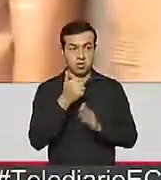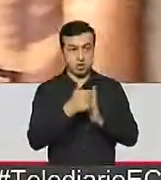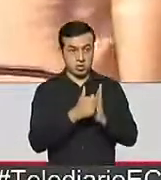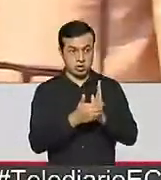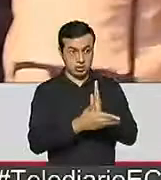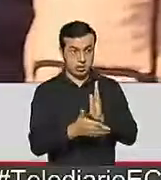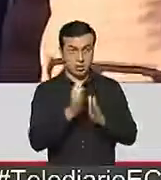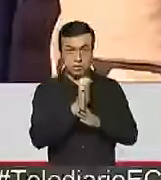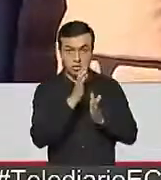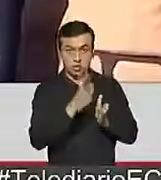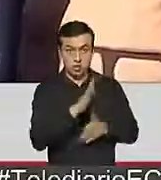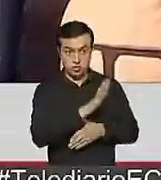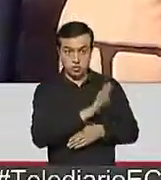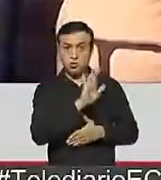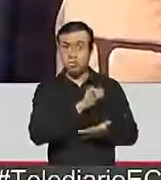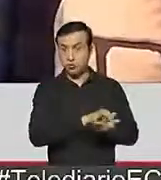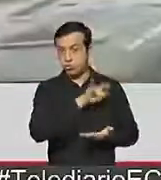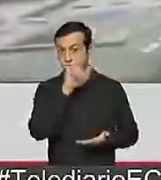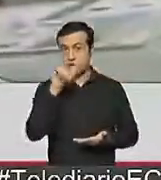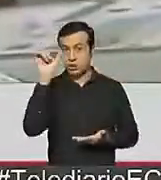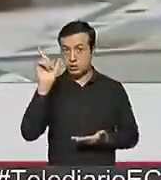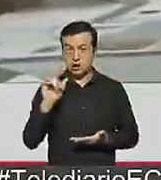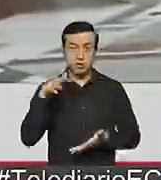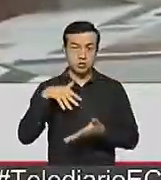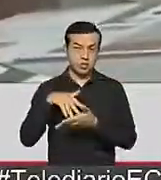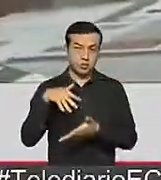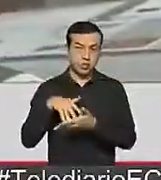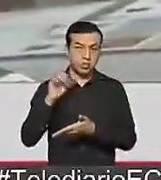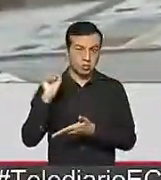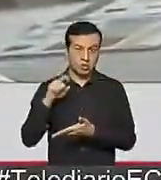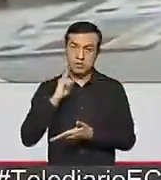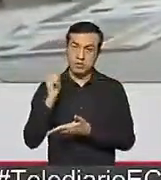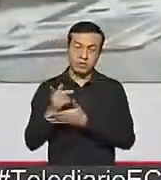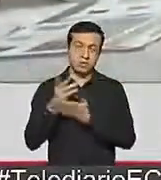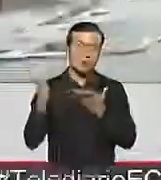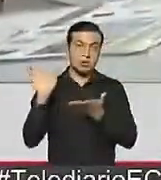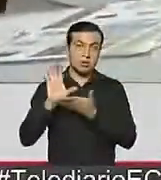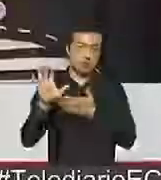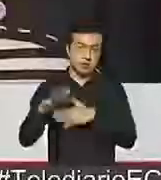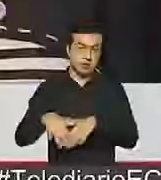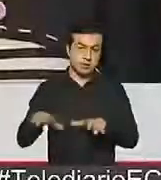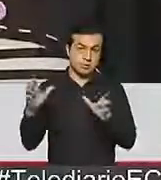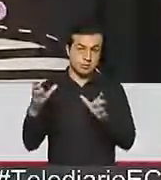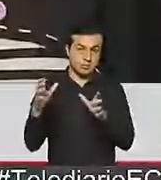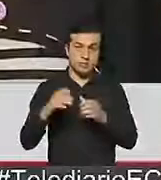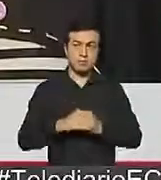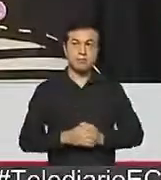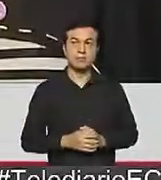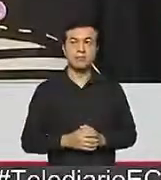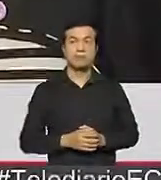artesanos ecuatorianos puedan viajar a Italia a especializarse en este centro de diseño. Poder